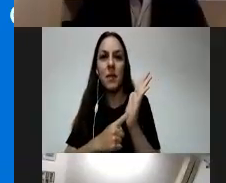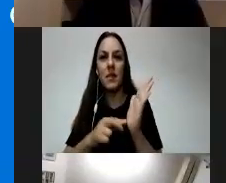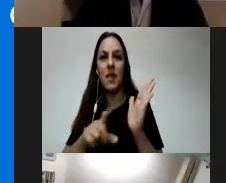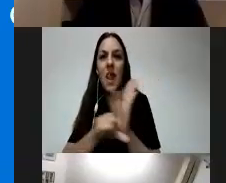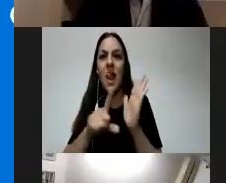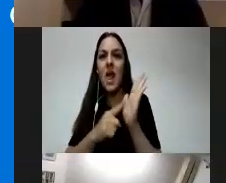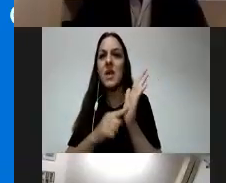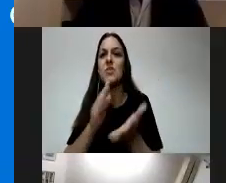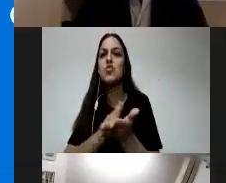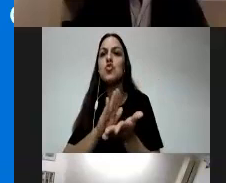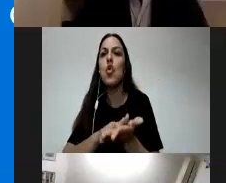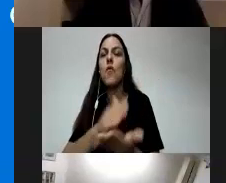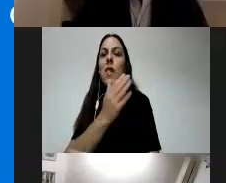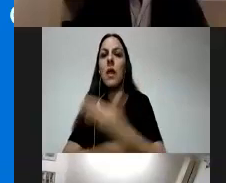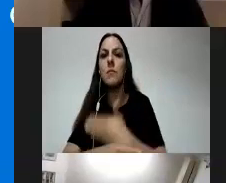decreto